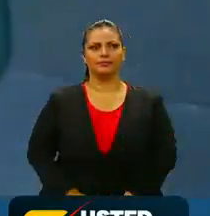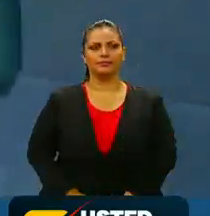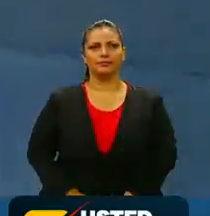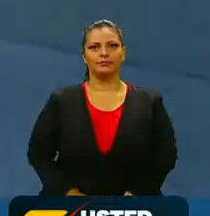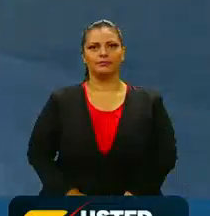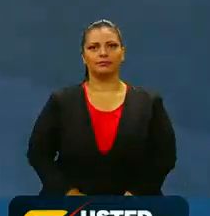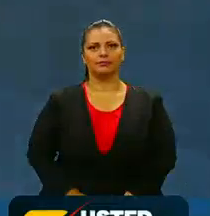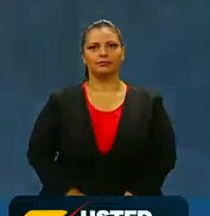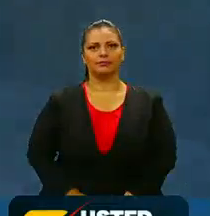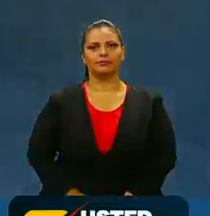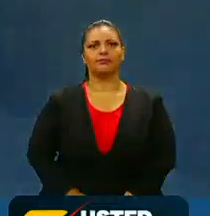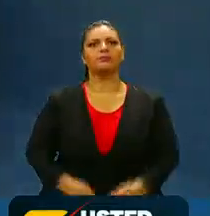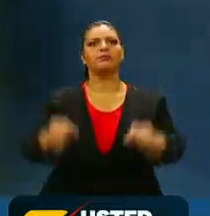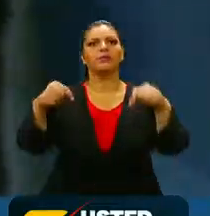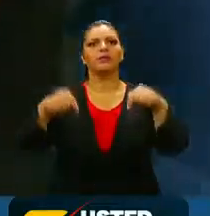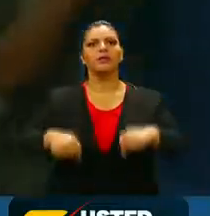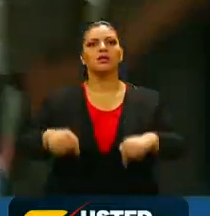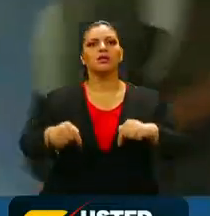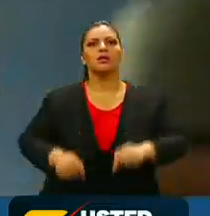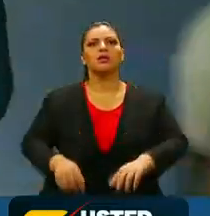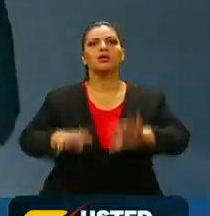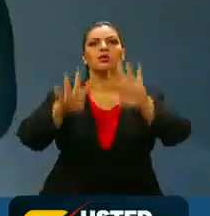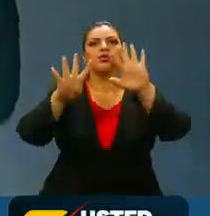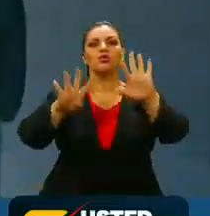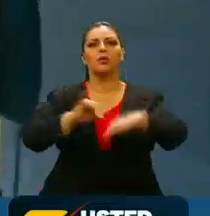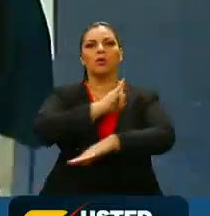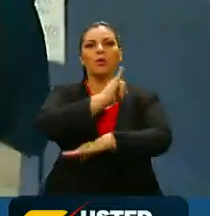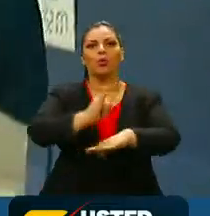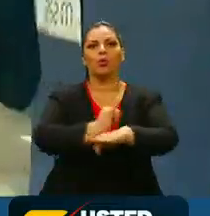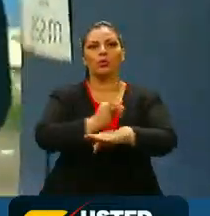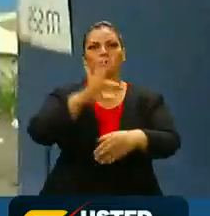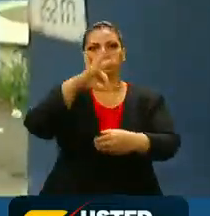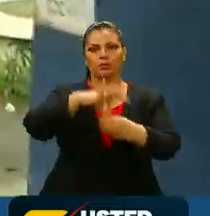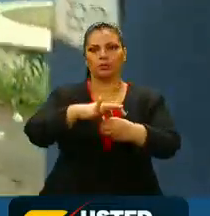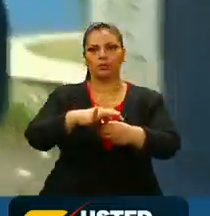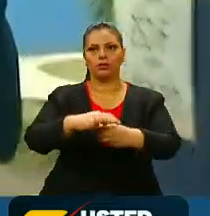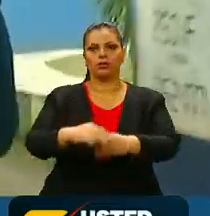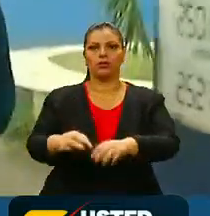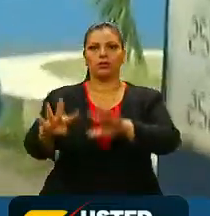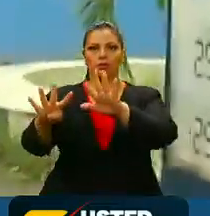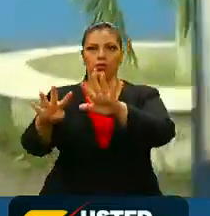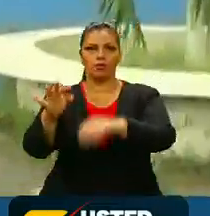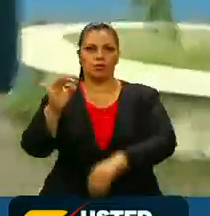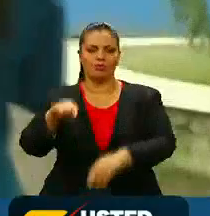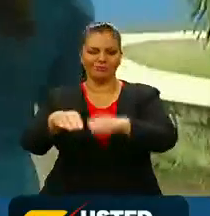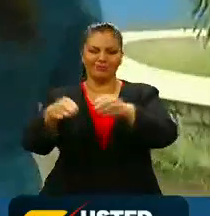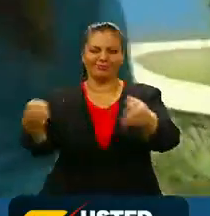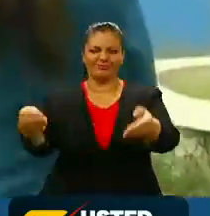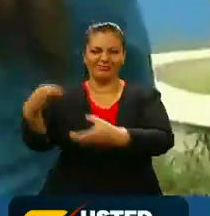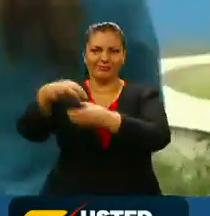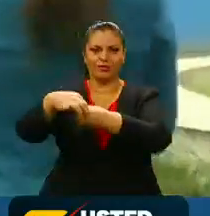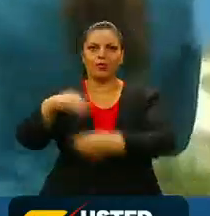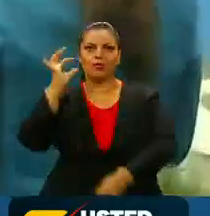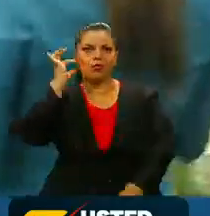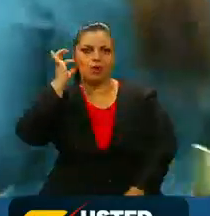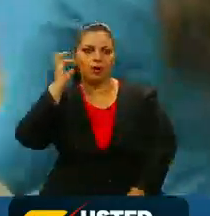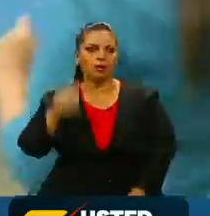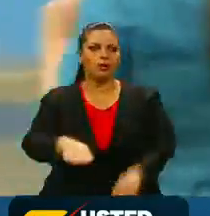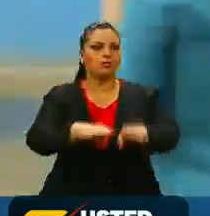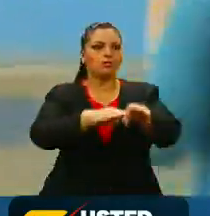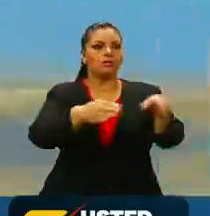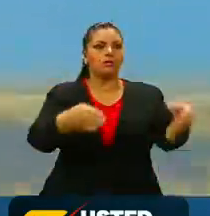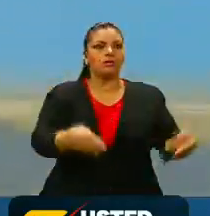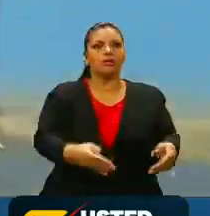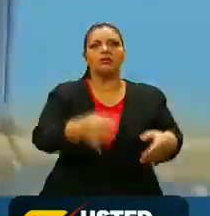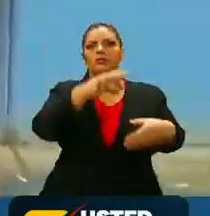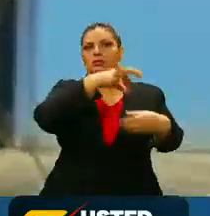total hay 9 juntas receptoras del voto, 9 de mujeres y 9 de varones. Recordemos que a las 12:30